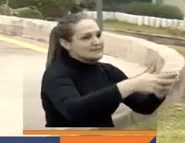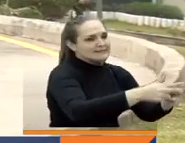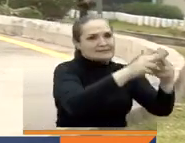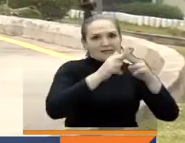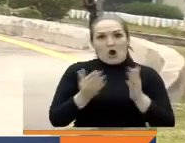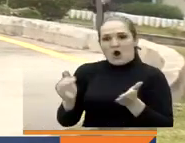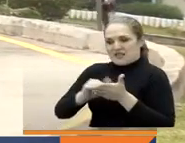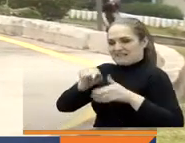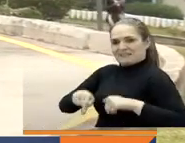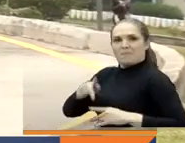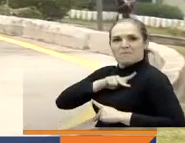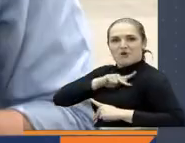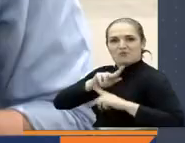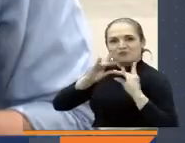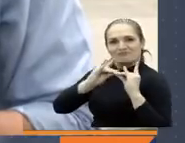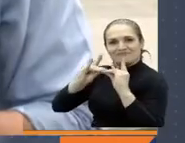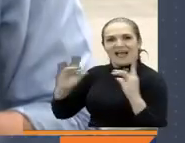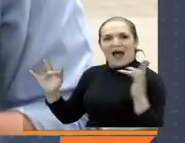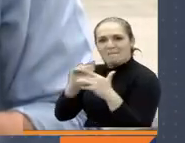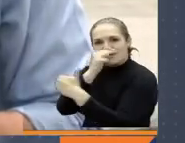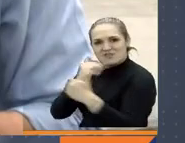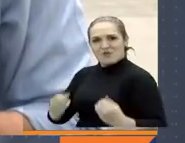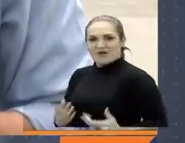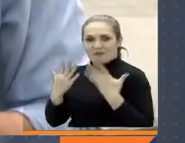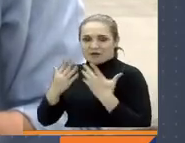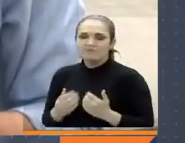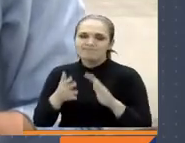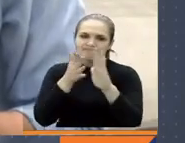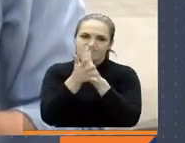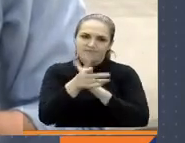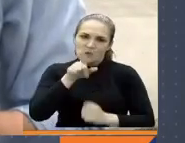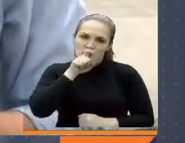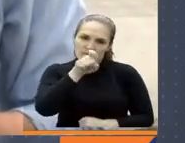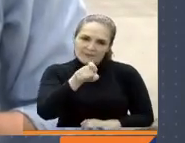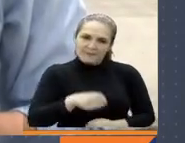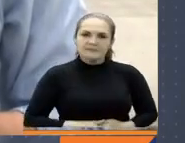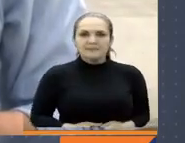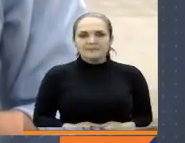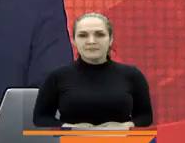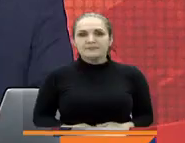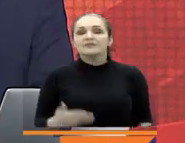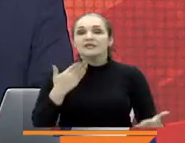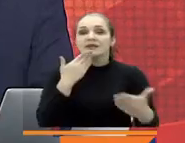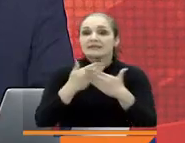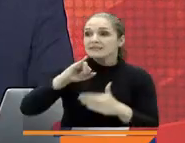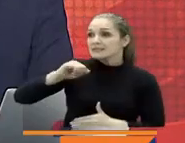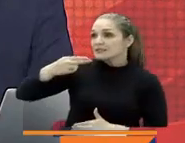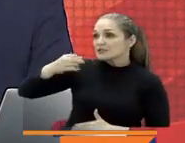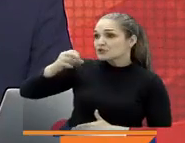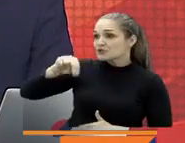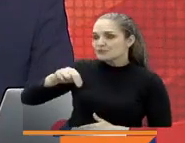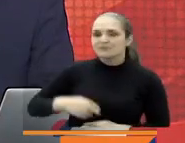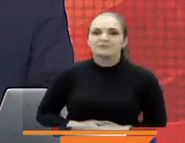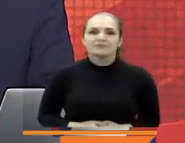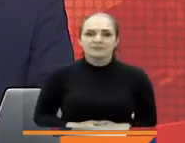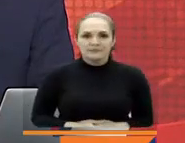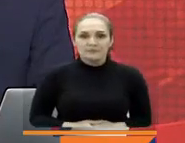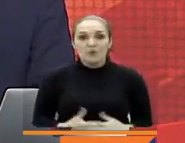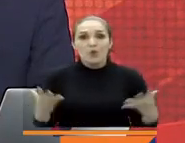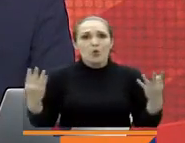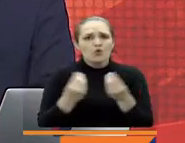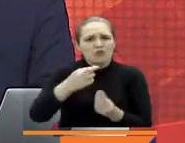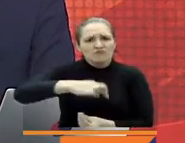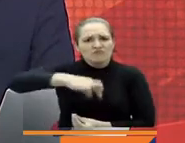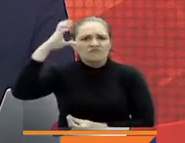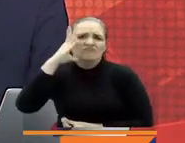requieran. Desde Bucaramanga, John López, RTVC Noticias, conectados 24/7. Gracias, John. Y expertos en salud aseguran que